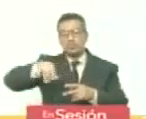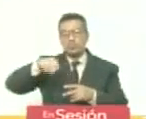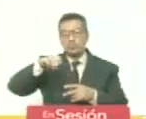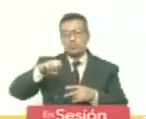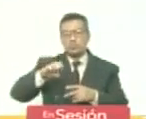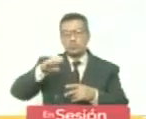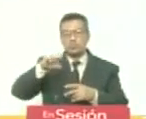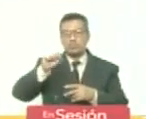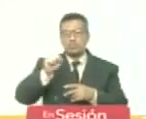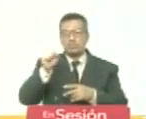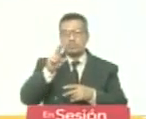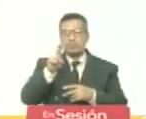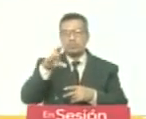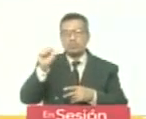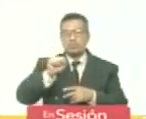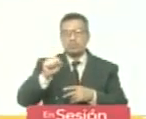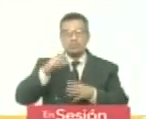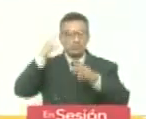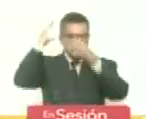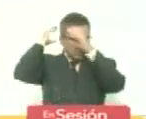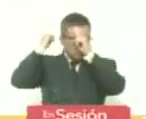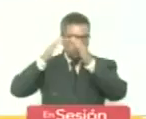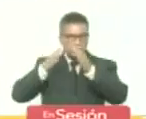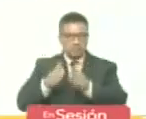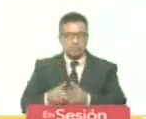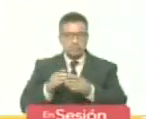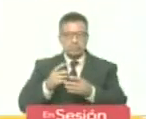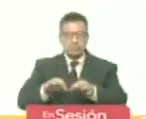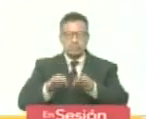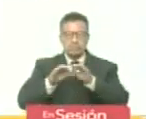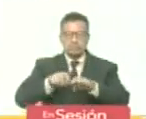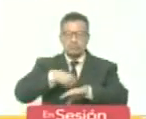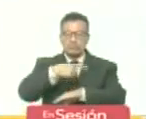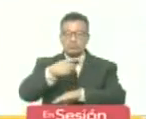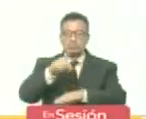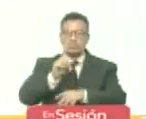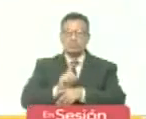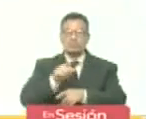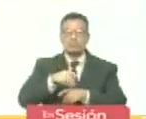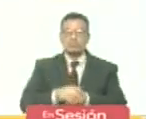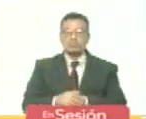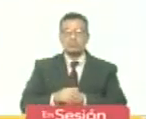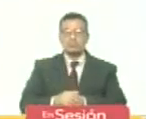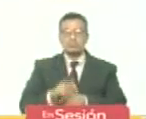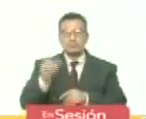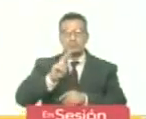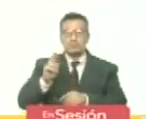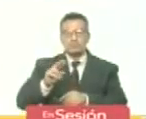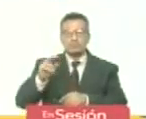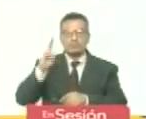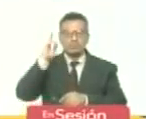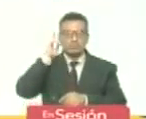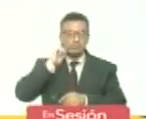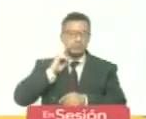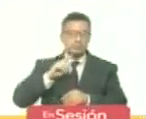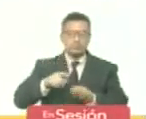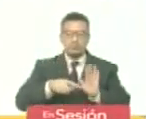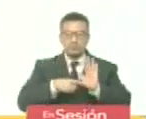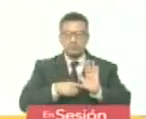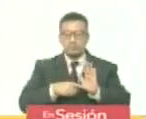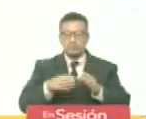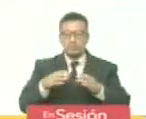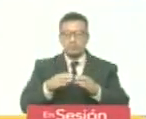Rafael Salazar Velázquez como embajador extraordinario y plenipotenciario de la República Bolivariana de Venezuela